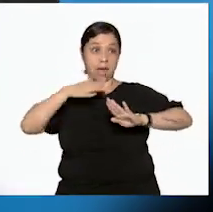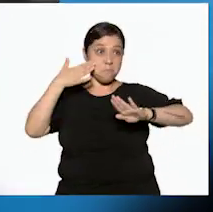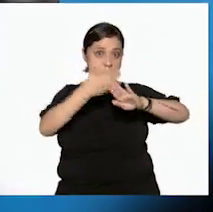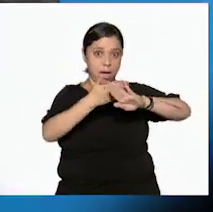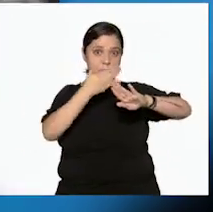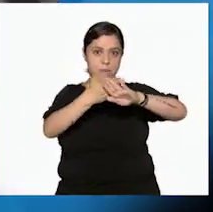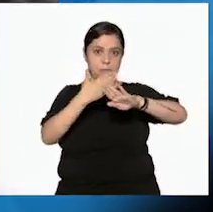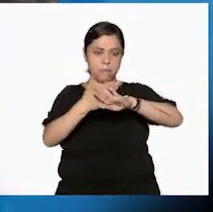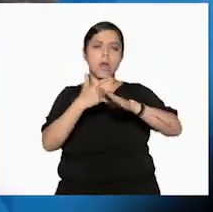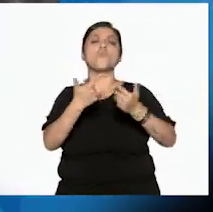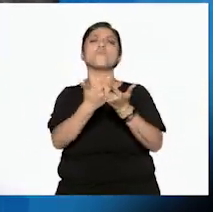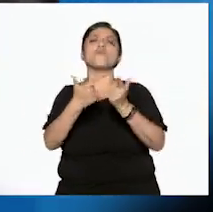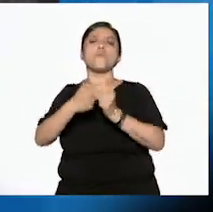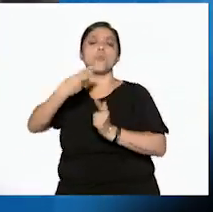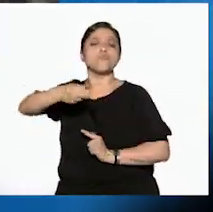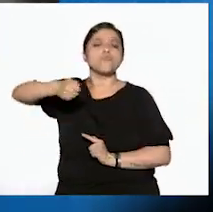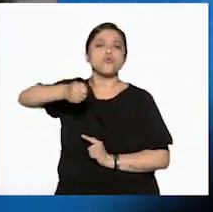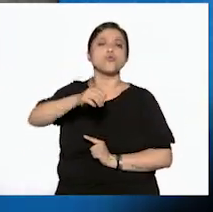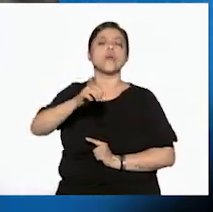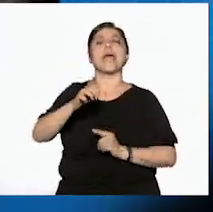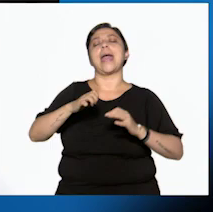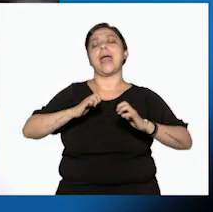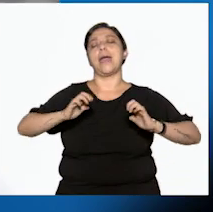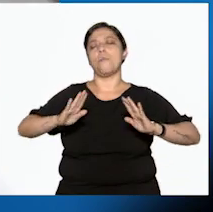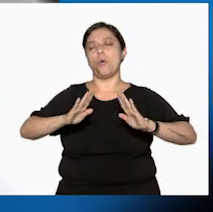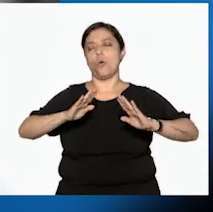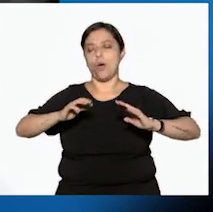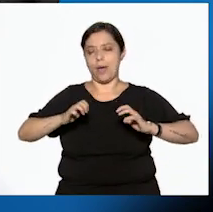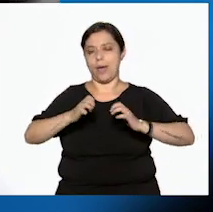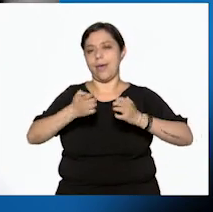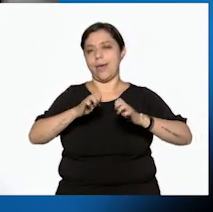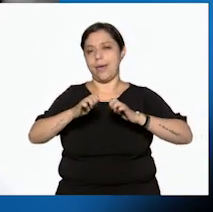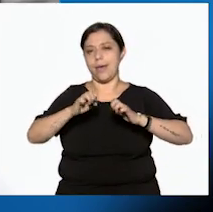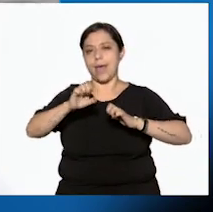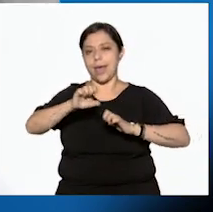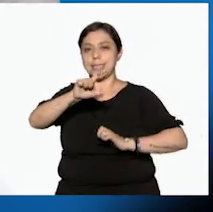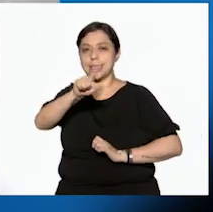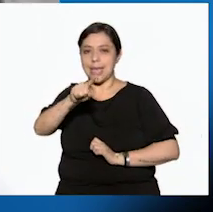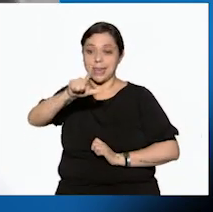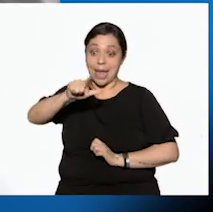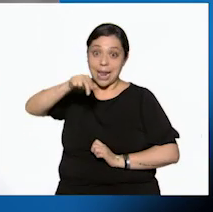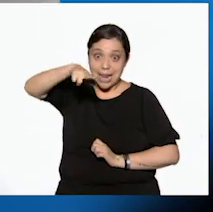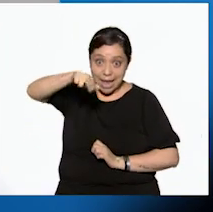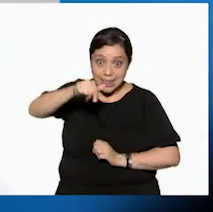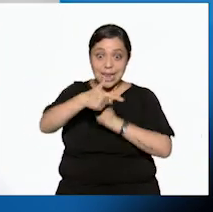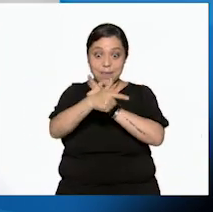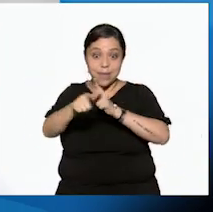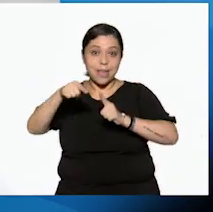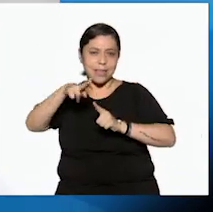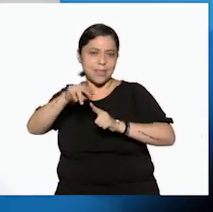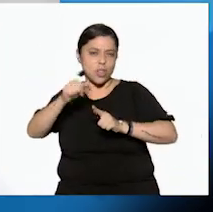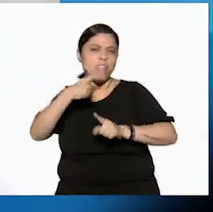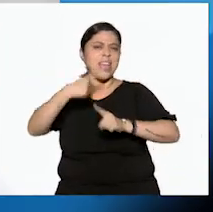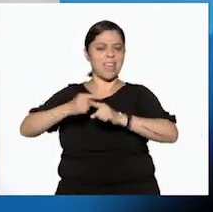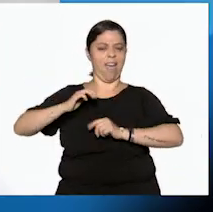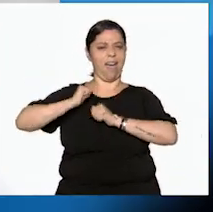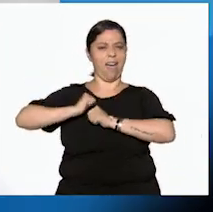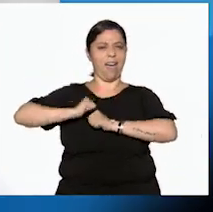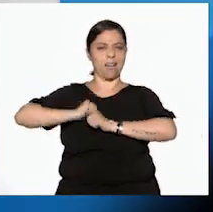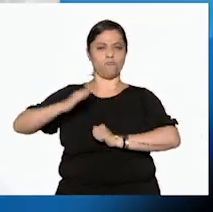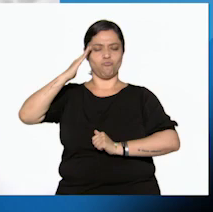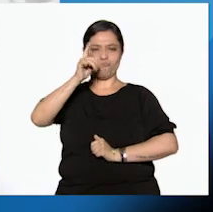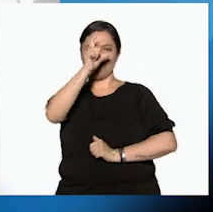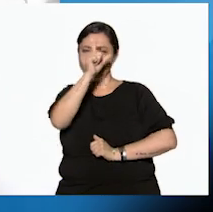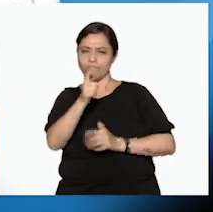El grupo se hacía llamar Ejército Zapatista de Liberación Nacional, y su vocero era un joven mestizo con mucho carisma